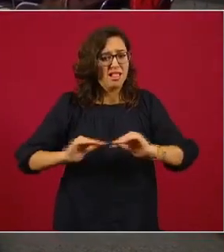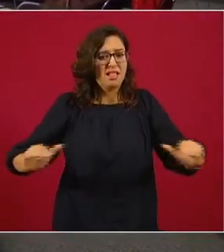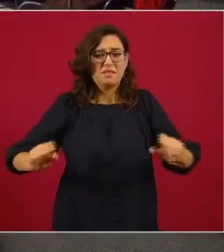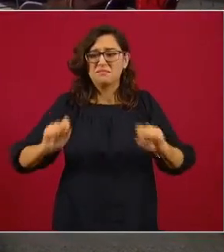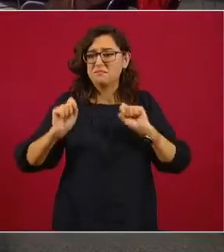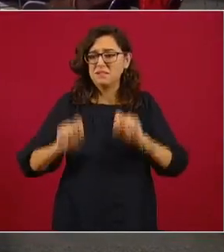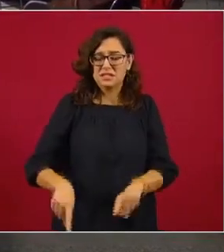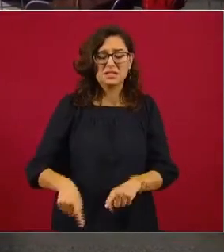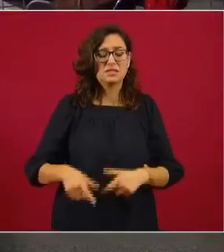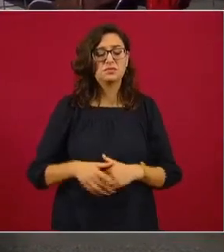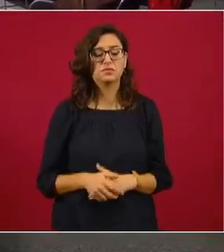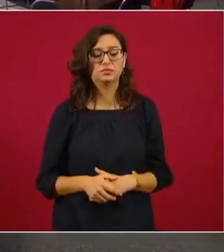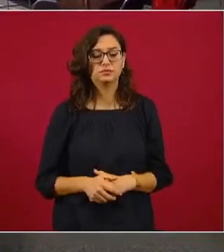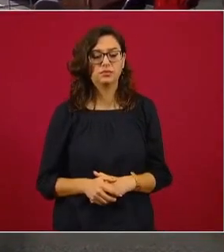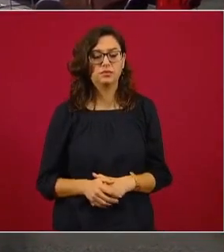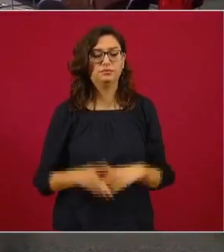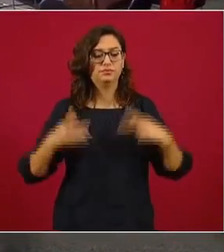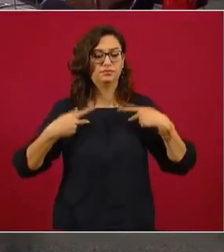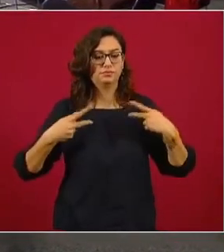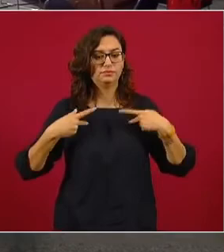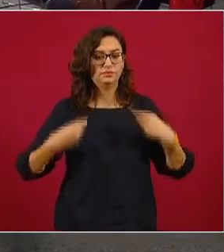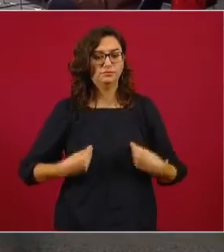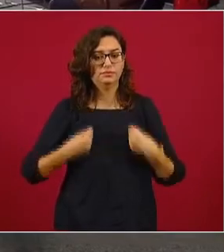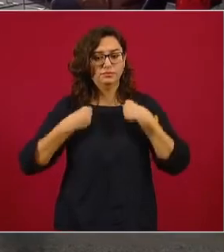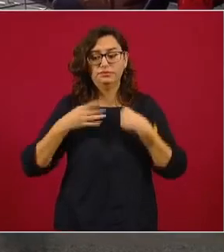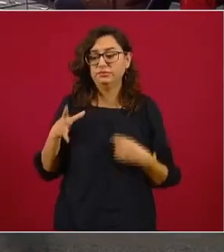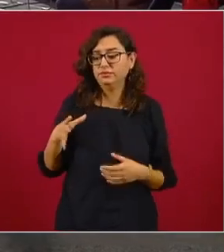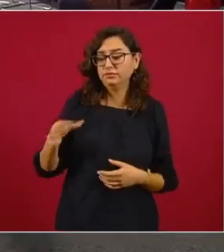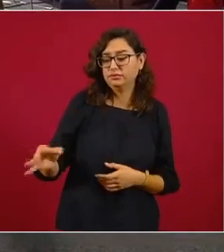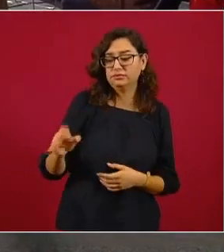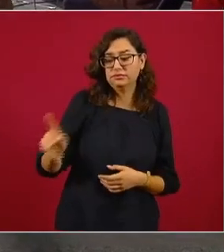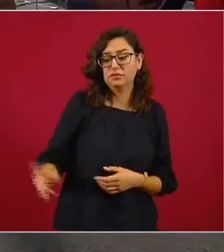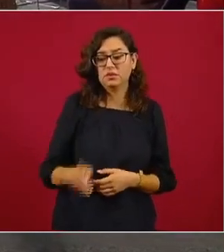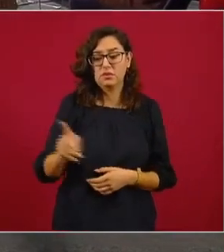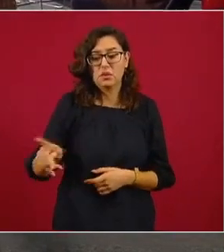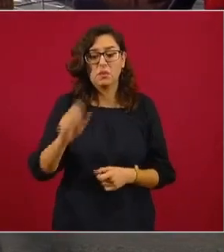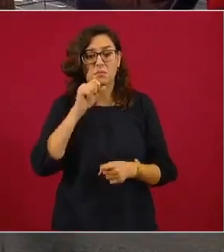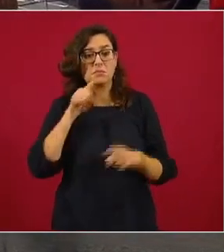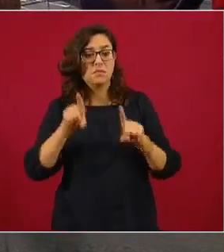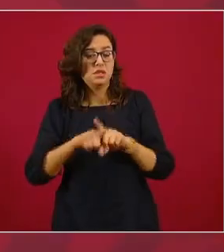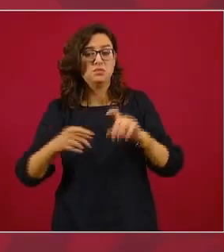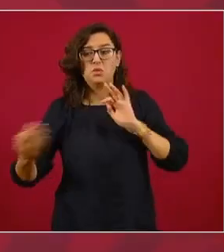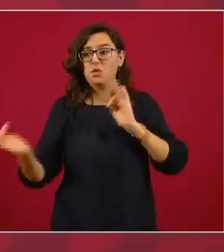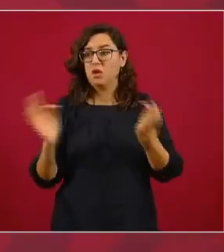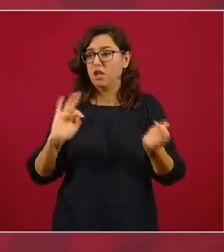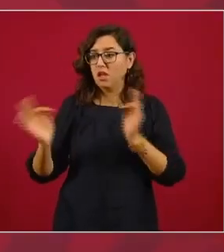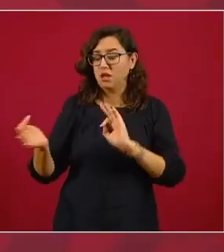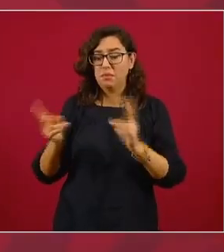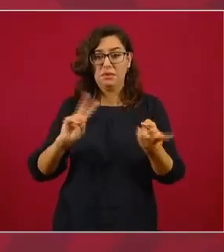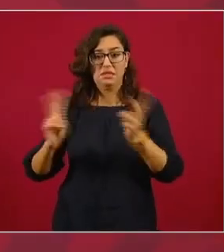tanto los que están en el poblado como los que están afuera.